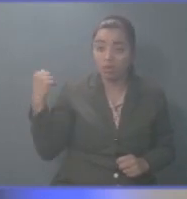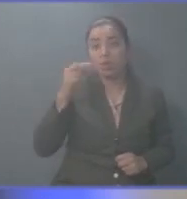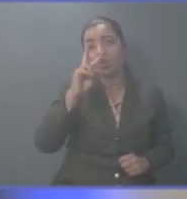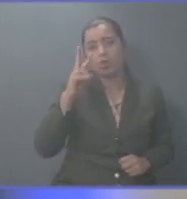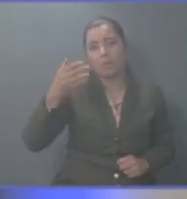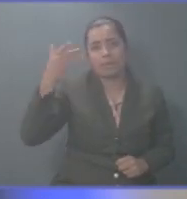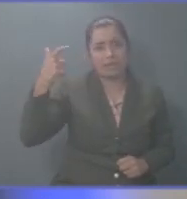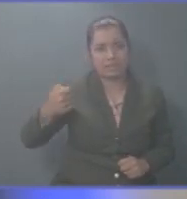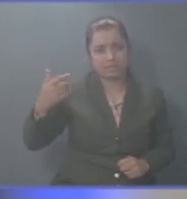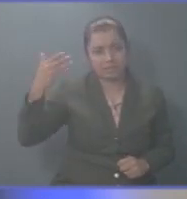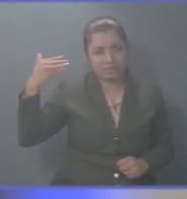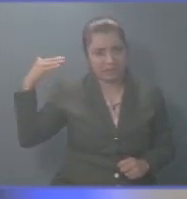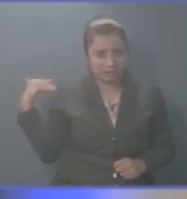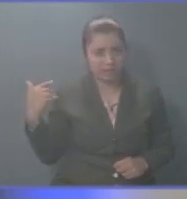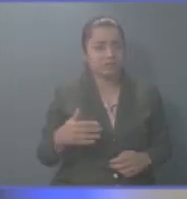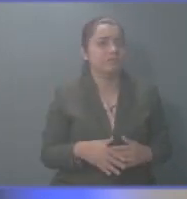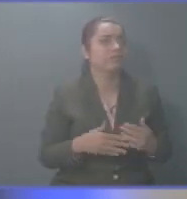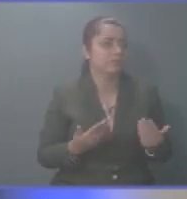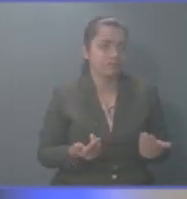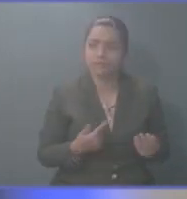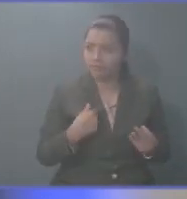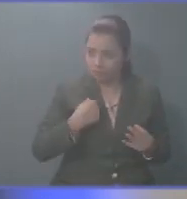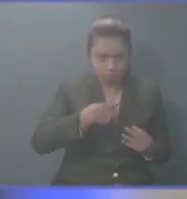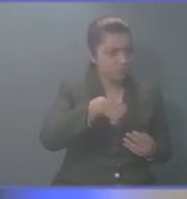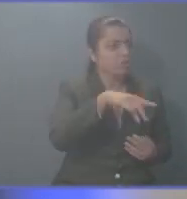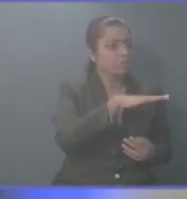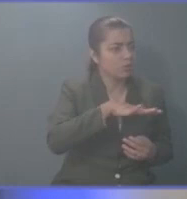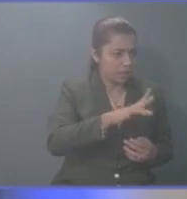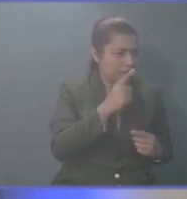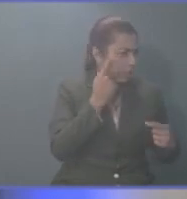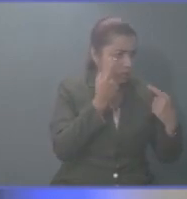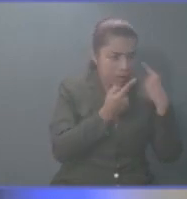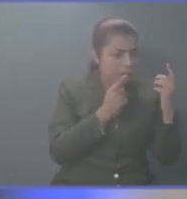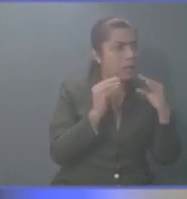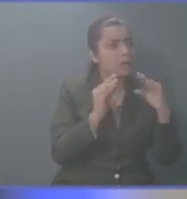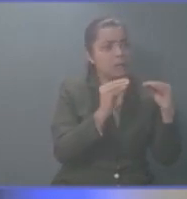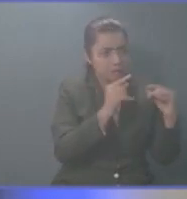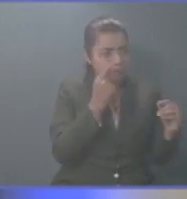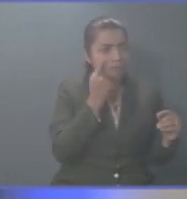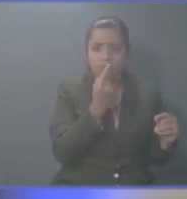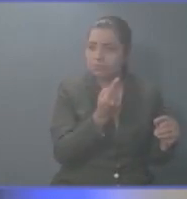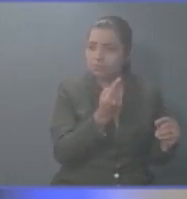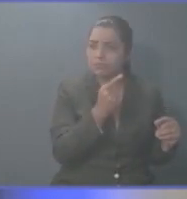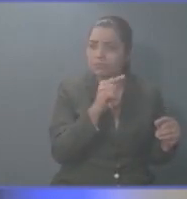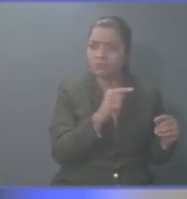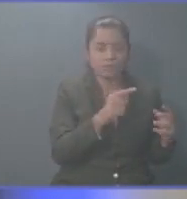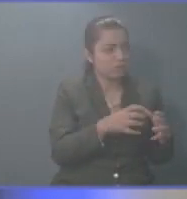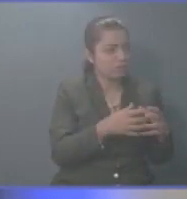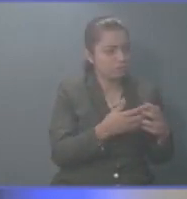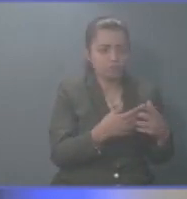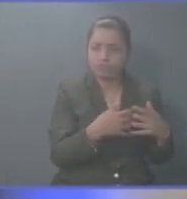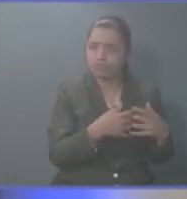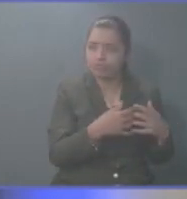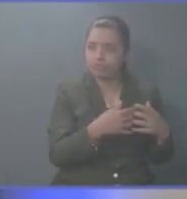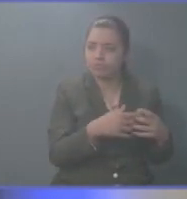medio. Conversamos con él en el lugar, vimos cómo es el tema de la infraestructura, y nos